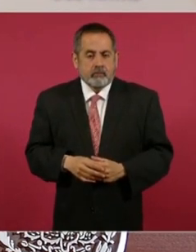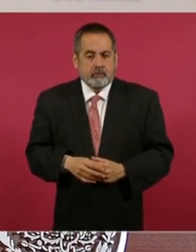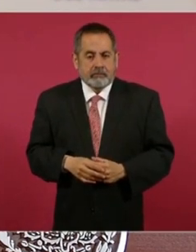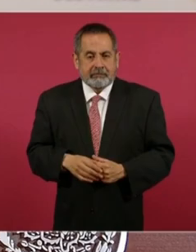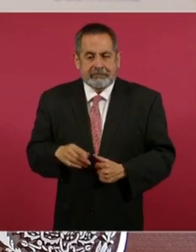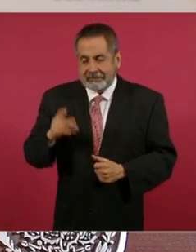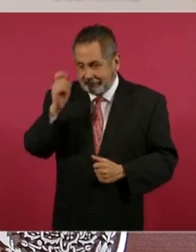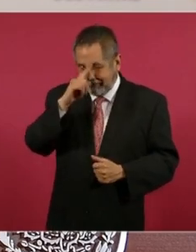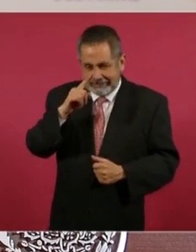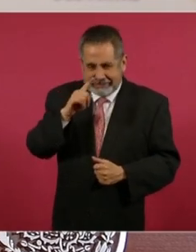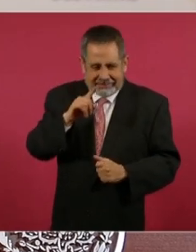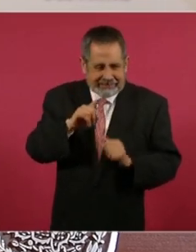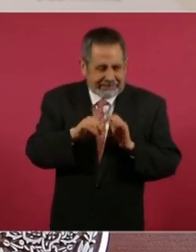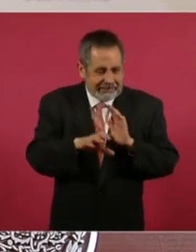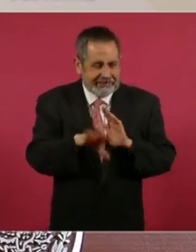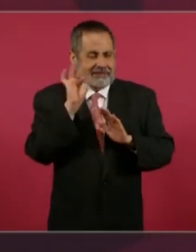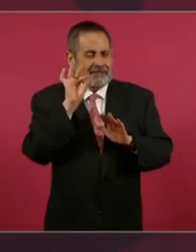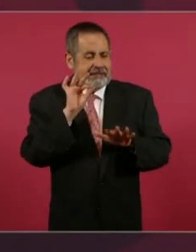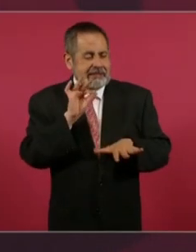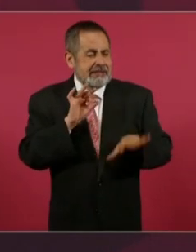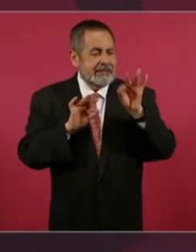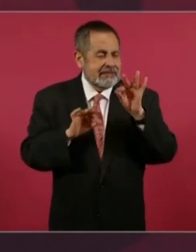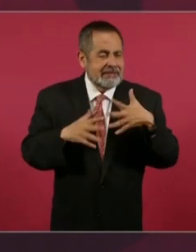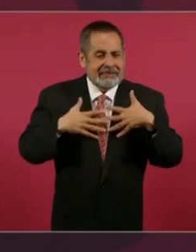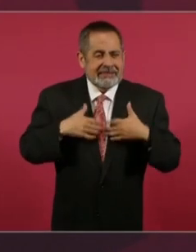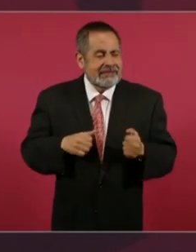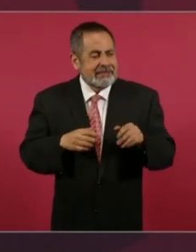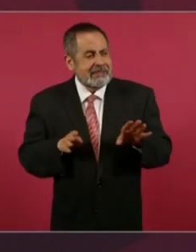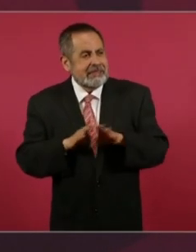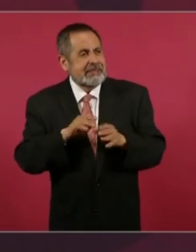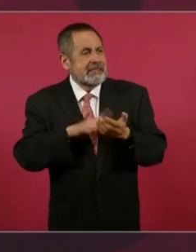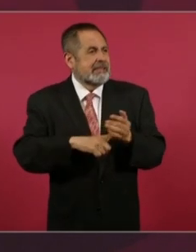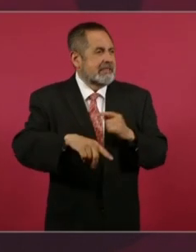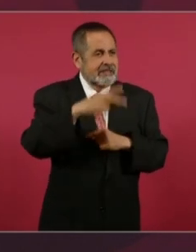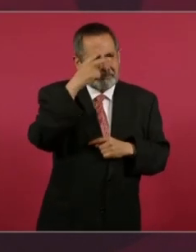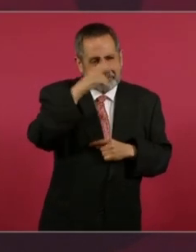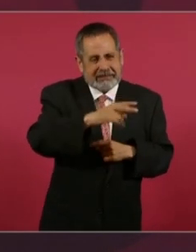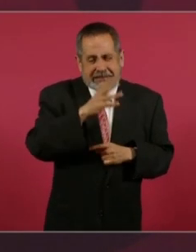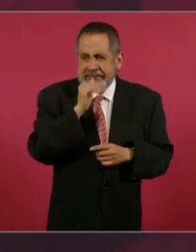no alcanzan o no alcanzaban a comprender cómo era México,